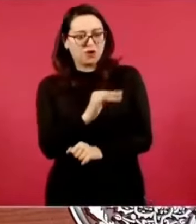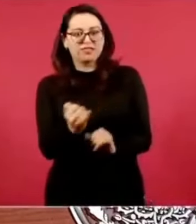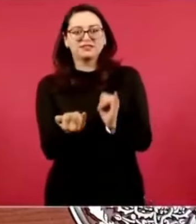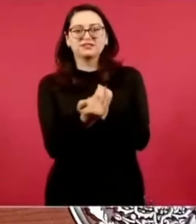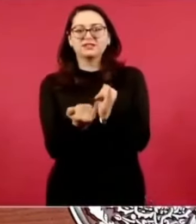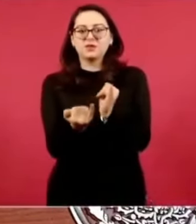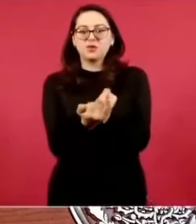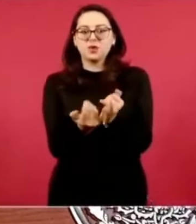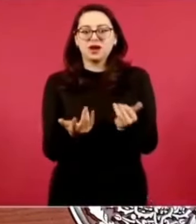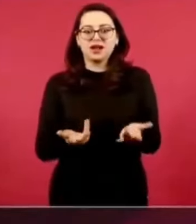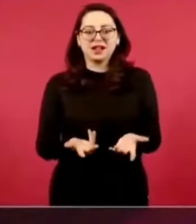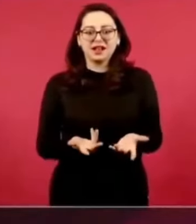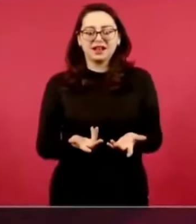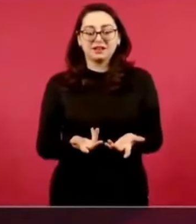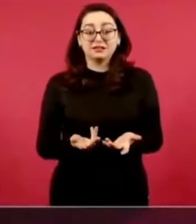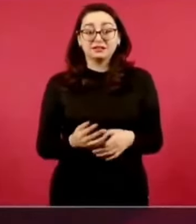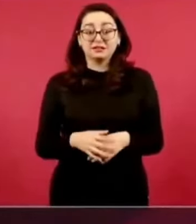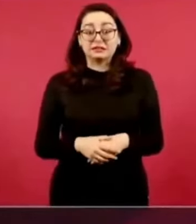porque eso era lo que querían,